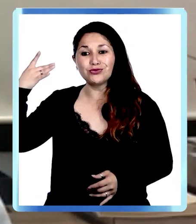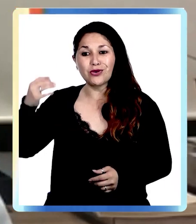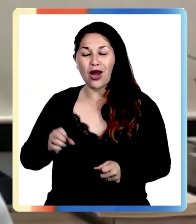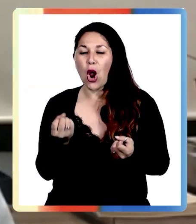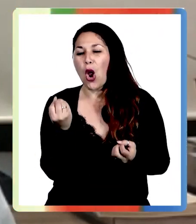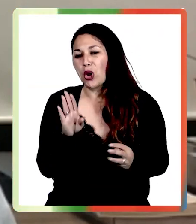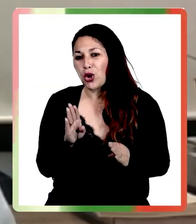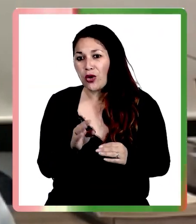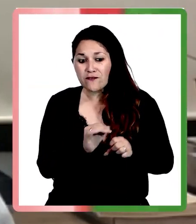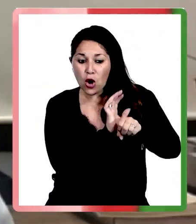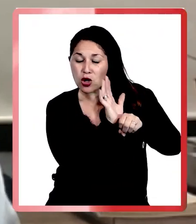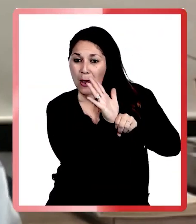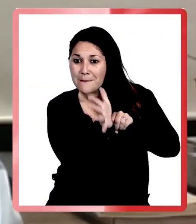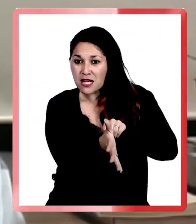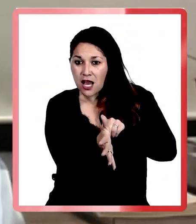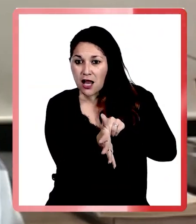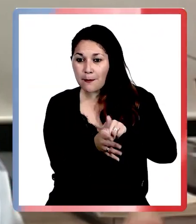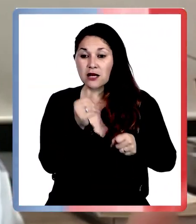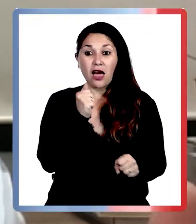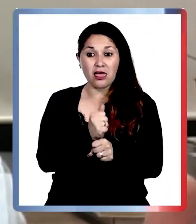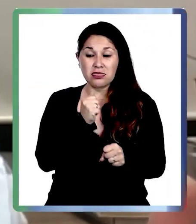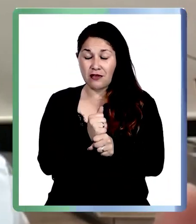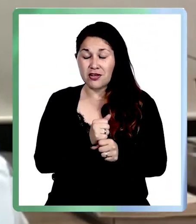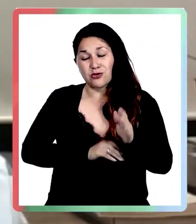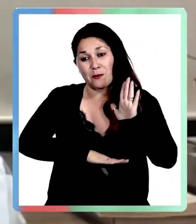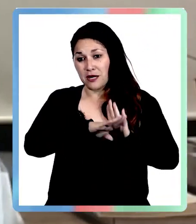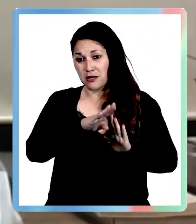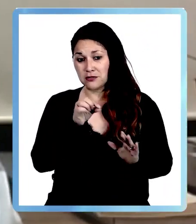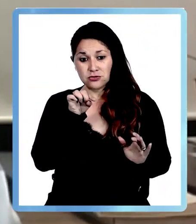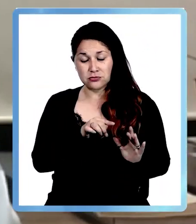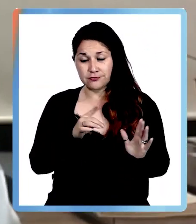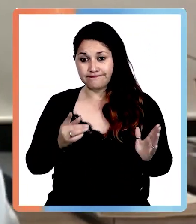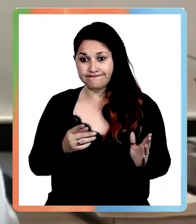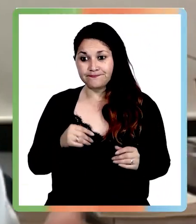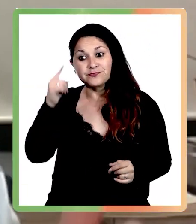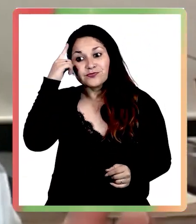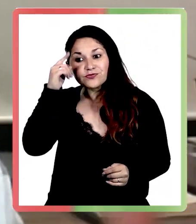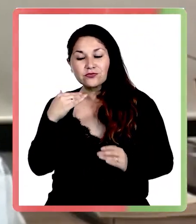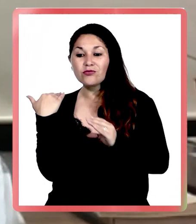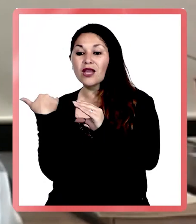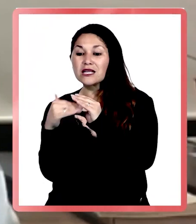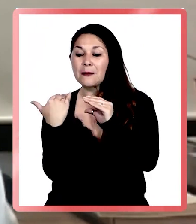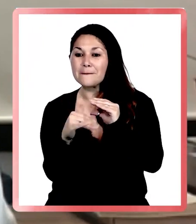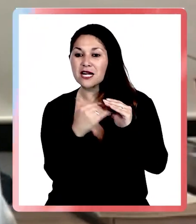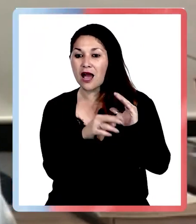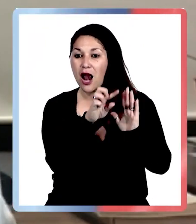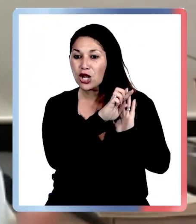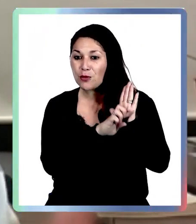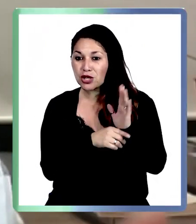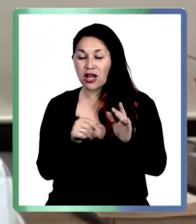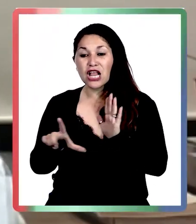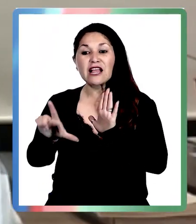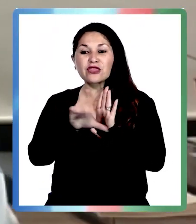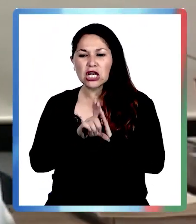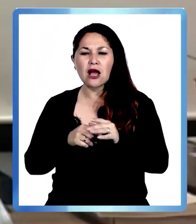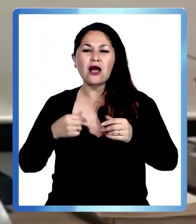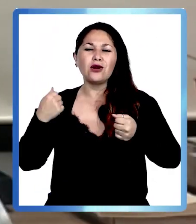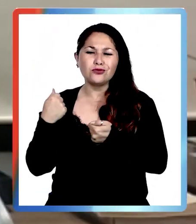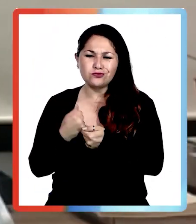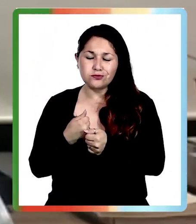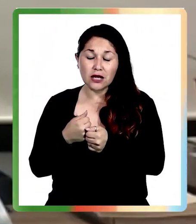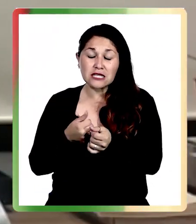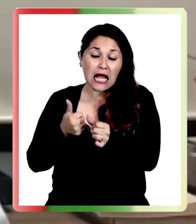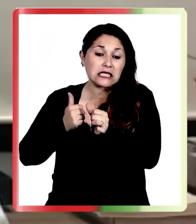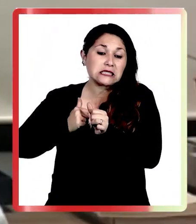nos consumió gran parte del trabajo. Sin embargo, nosotros enviamos proyectos de ley, fuimos muchas veces al Parlamento, insistimos en que esto se